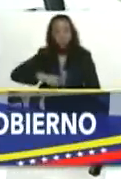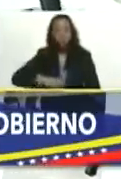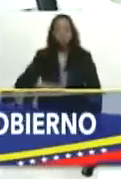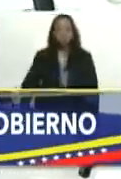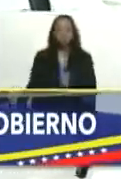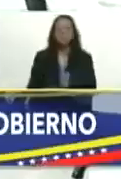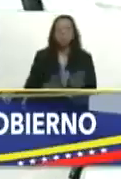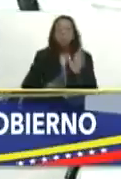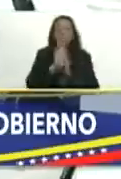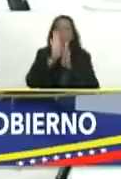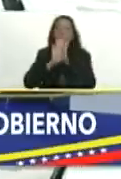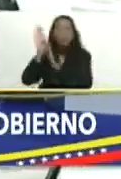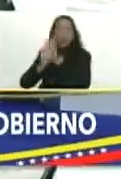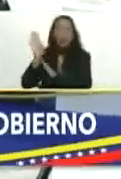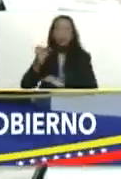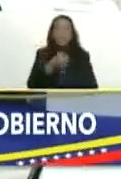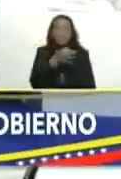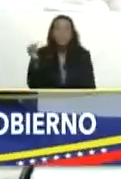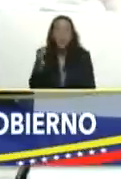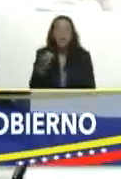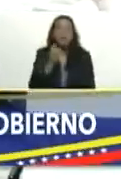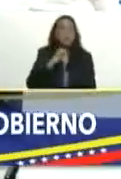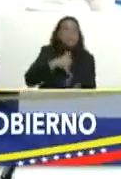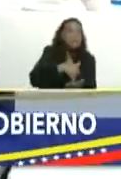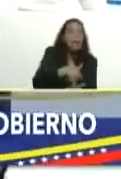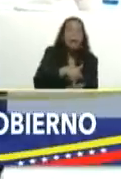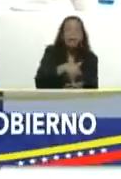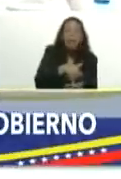Fueron surgiendo y se fueron perfeccionando,